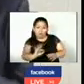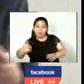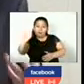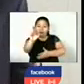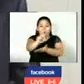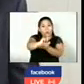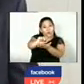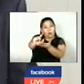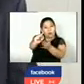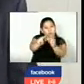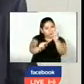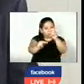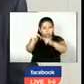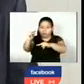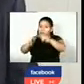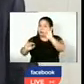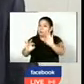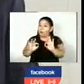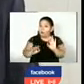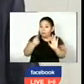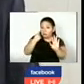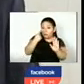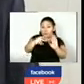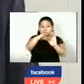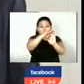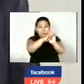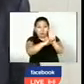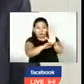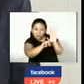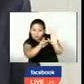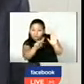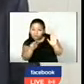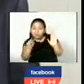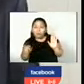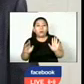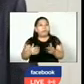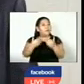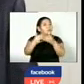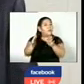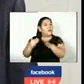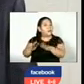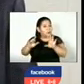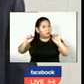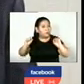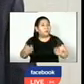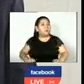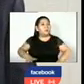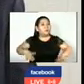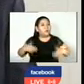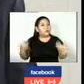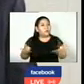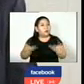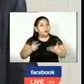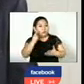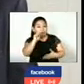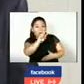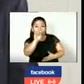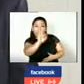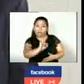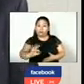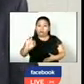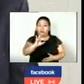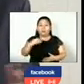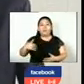que tenga una agenda distinta y a la que se puede aplicar también un sistema educativo más